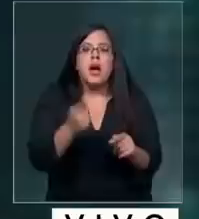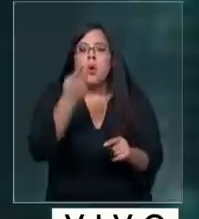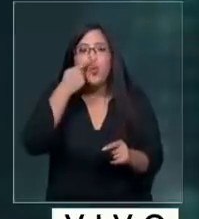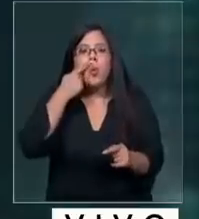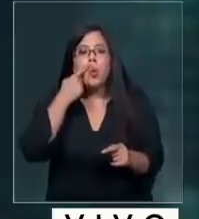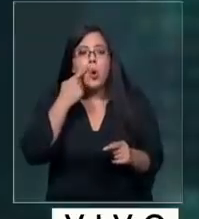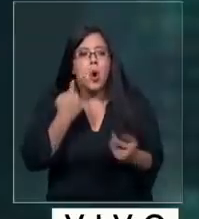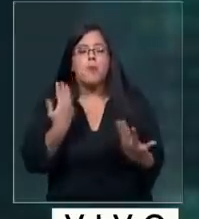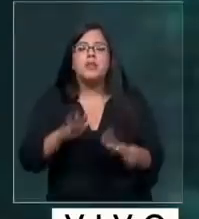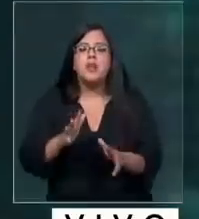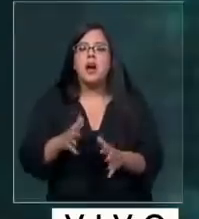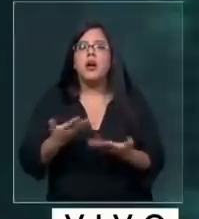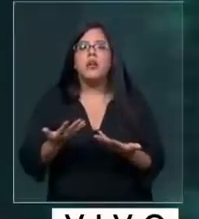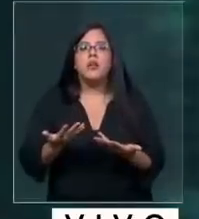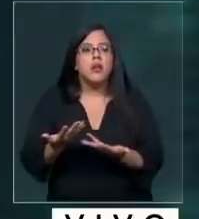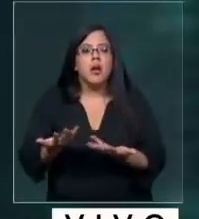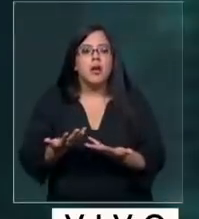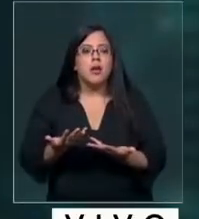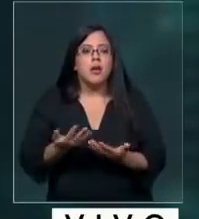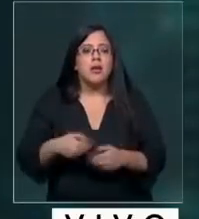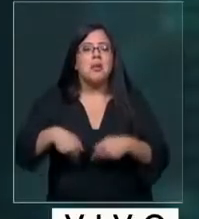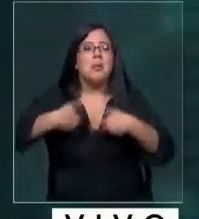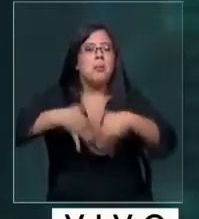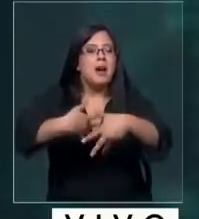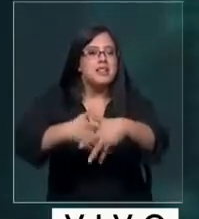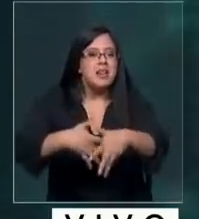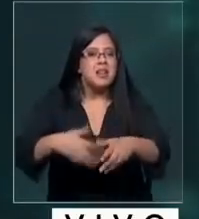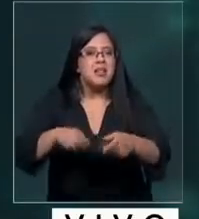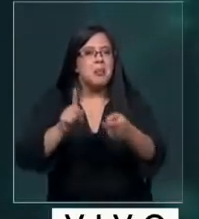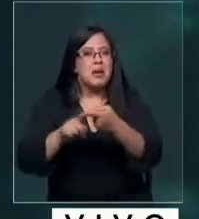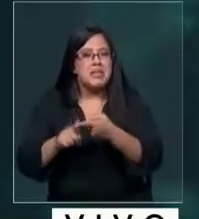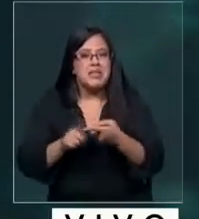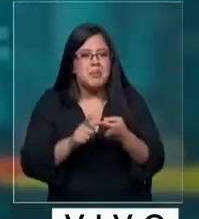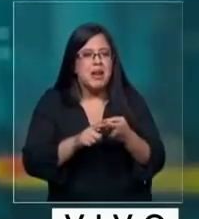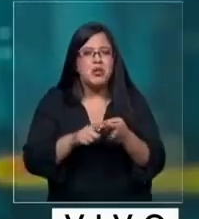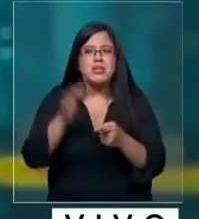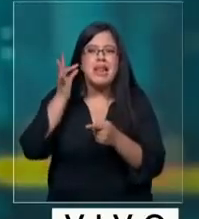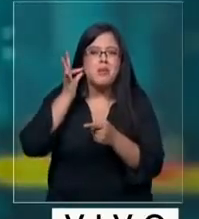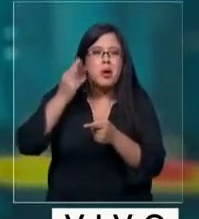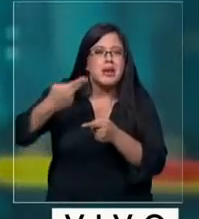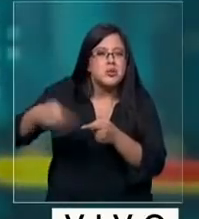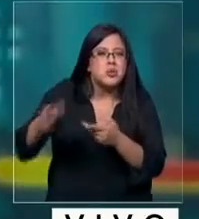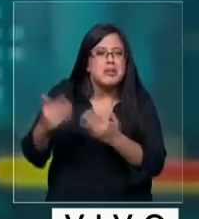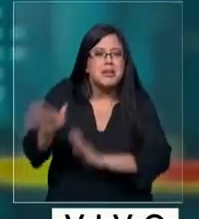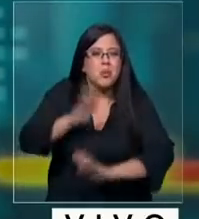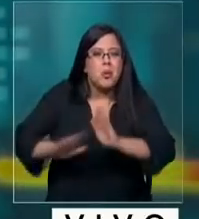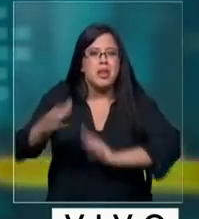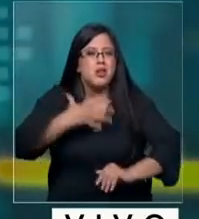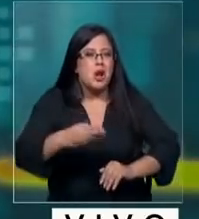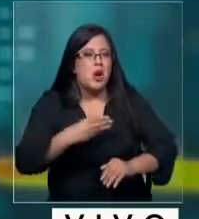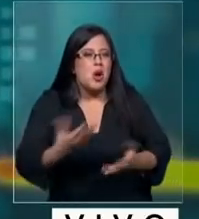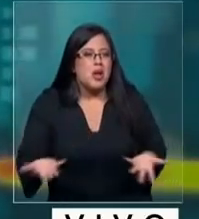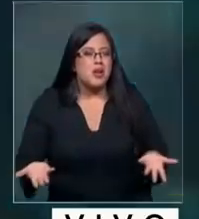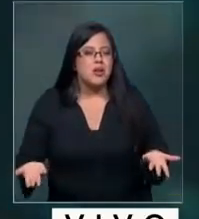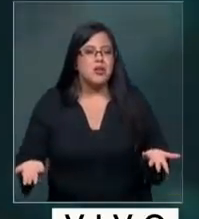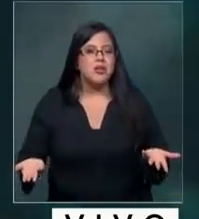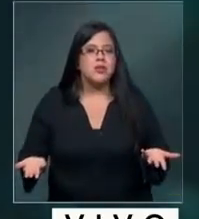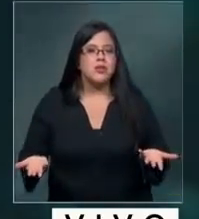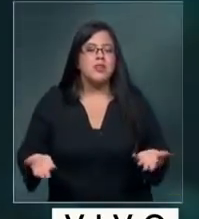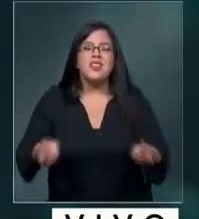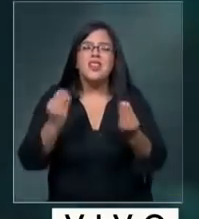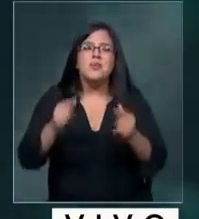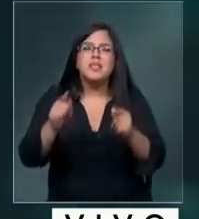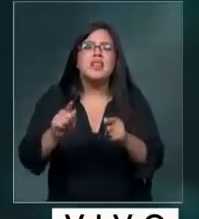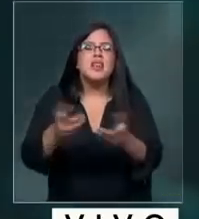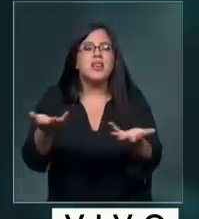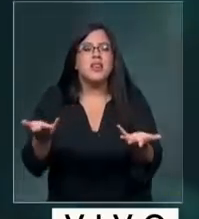si está su pareja en la casa cuidando a los niños ya las niñas o sea no tiene sentido ver cuál es el sentido que el hombre no estén para entenderlo bien tiene que ver con